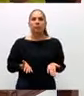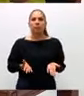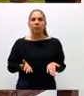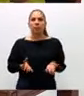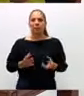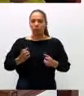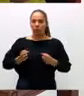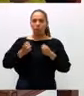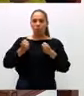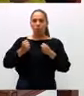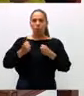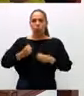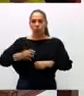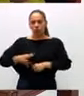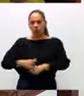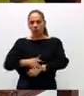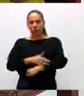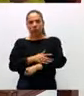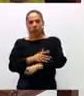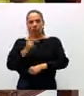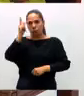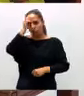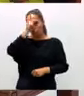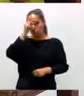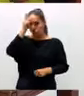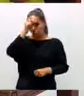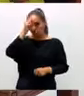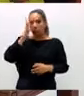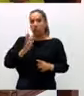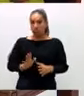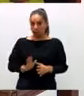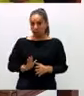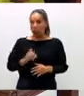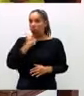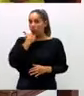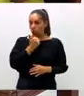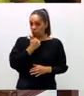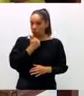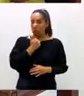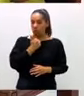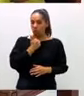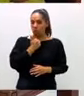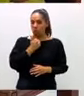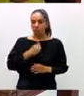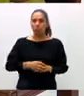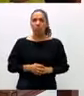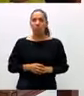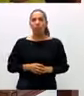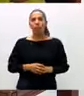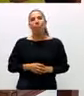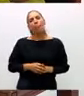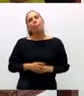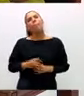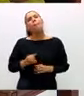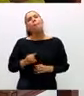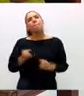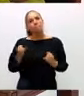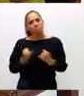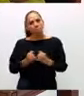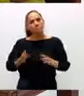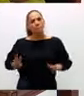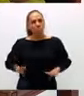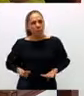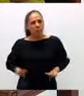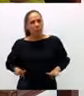el fortalecimiento de las habilidades socioemocionales en el alumnado en general. También la parte de las